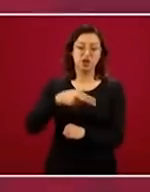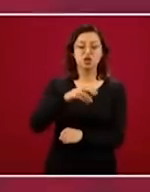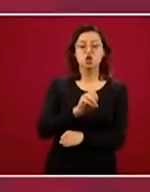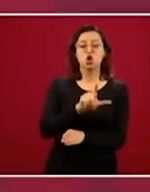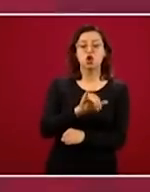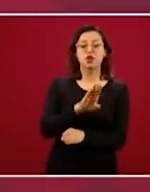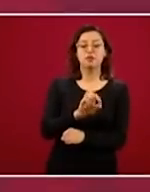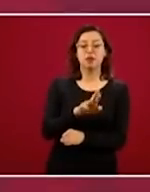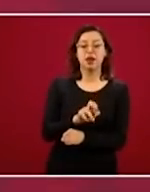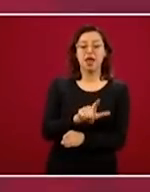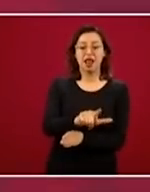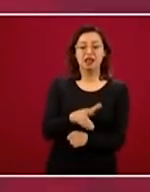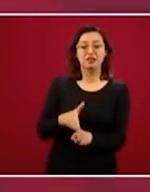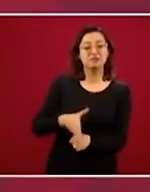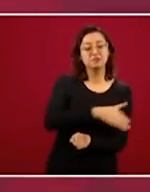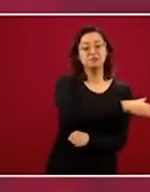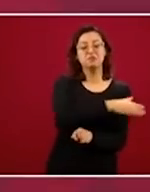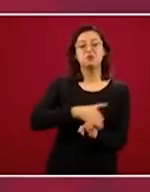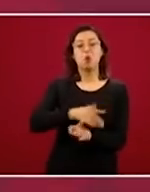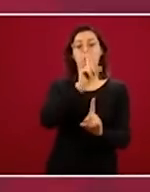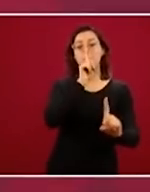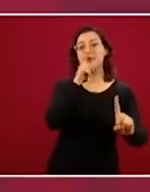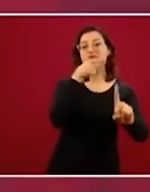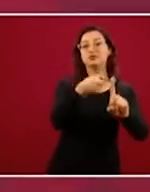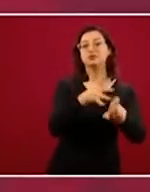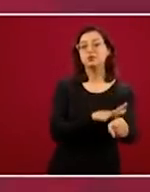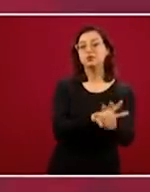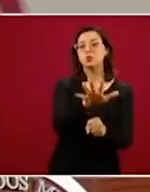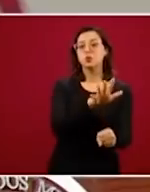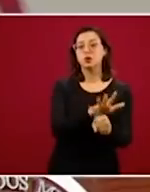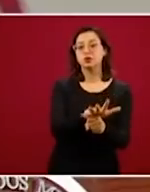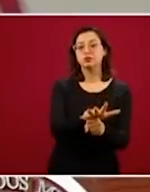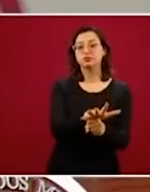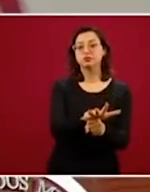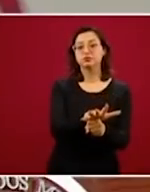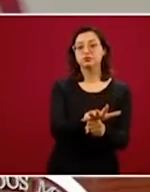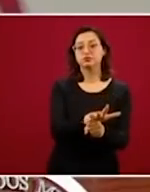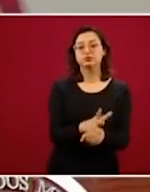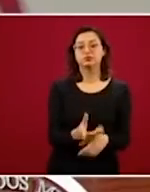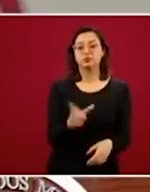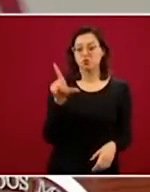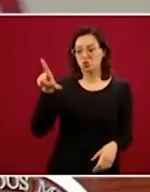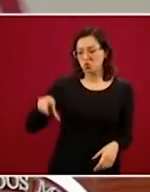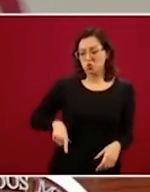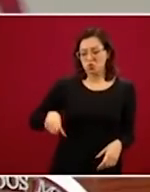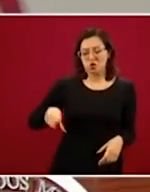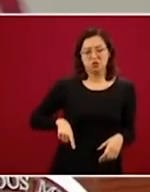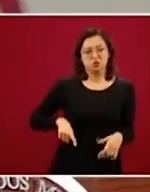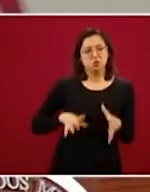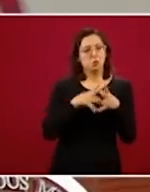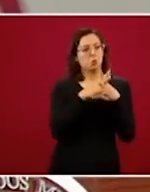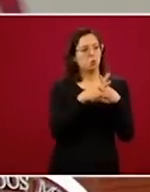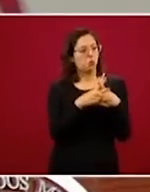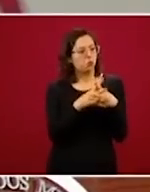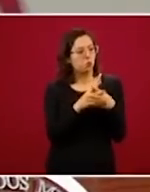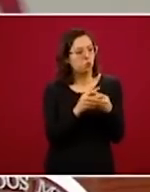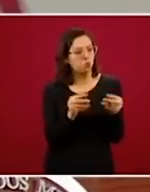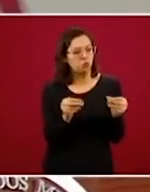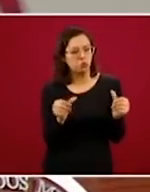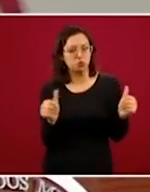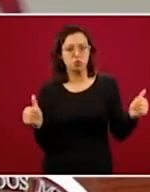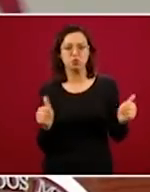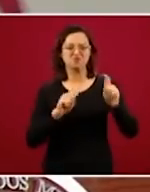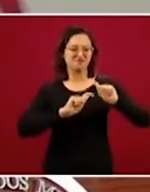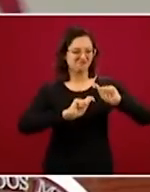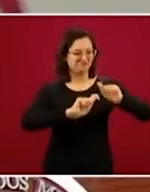lo que querían era que el estado se diluyera y